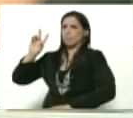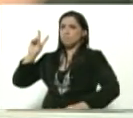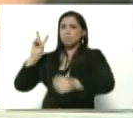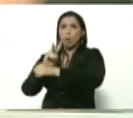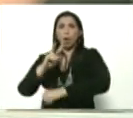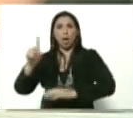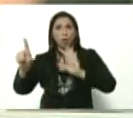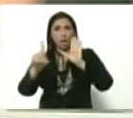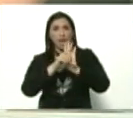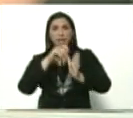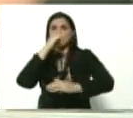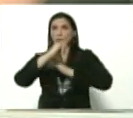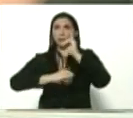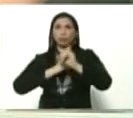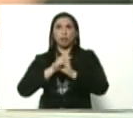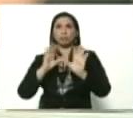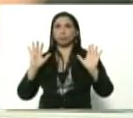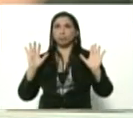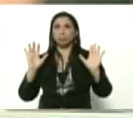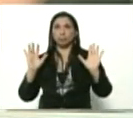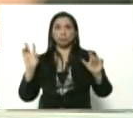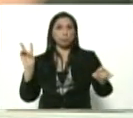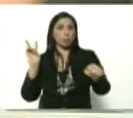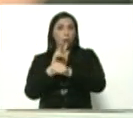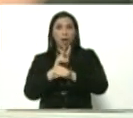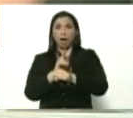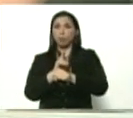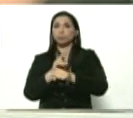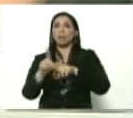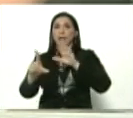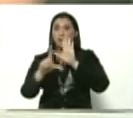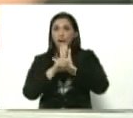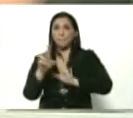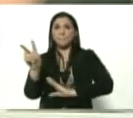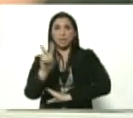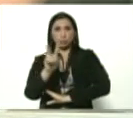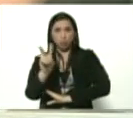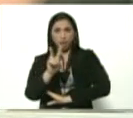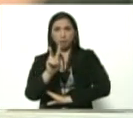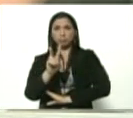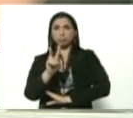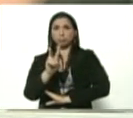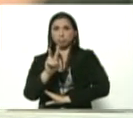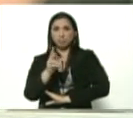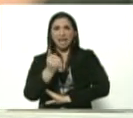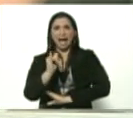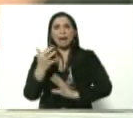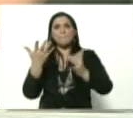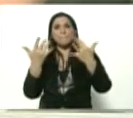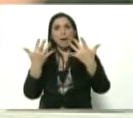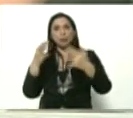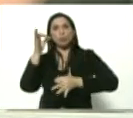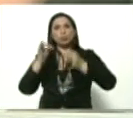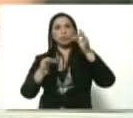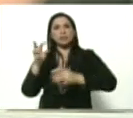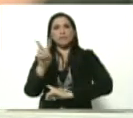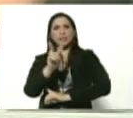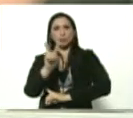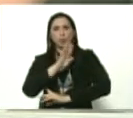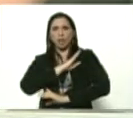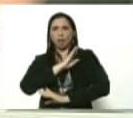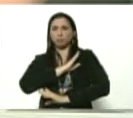ley internacional. Han violado la ley de Venezuela. Están en manos de la justicia